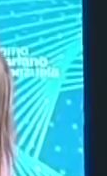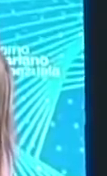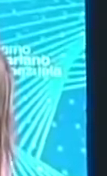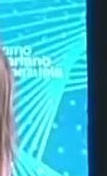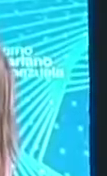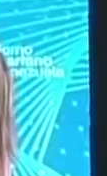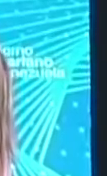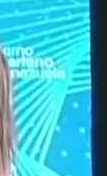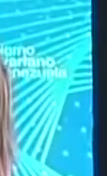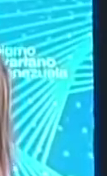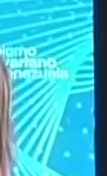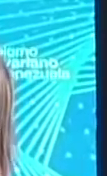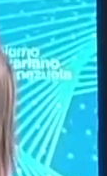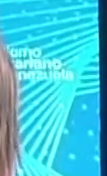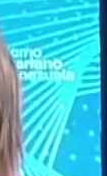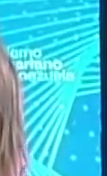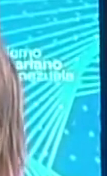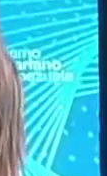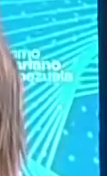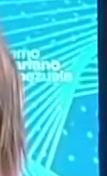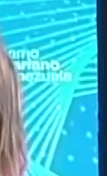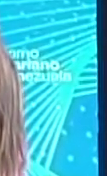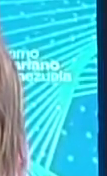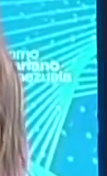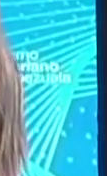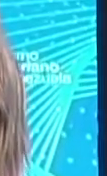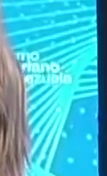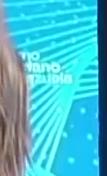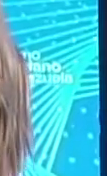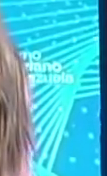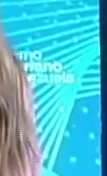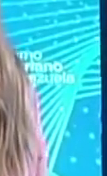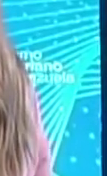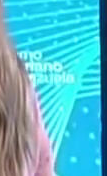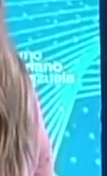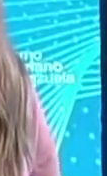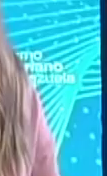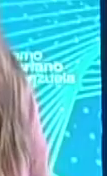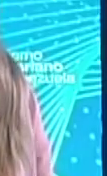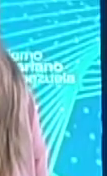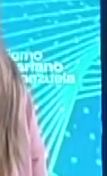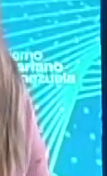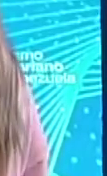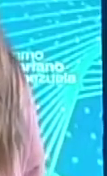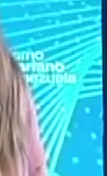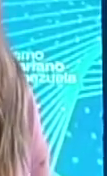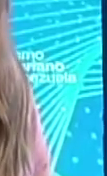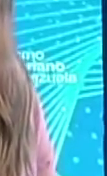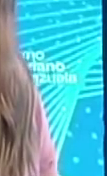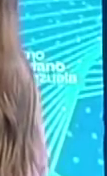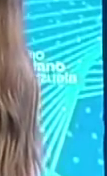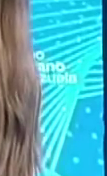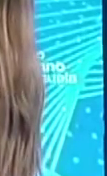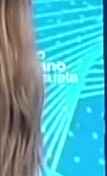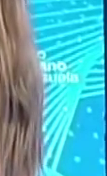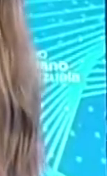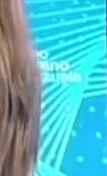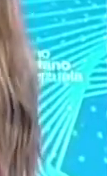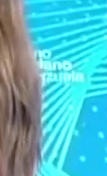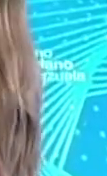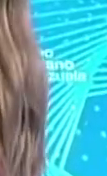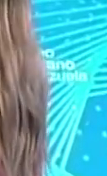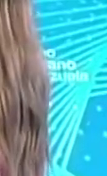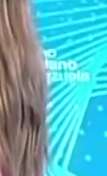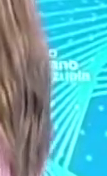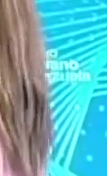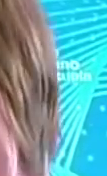Unidos, aseguran que esta nueva generación de jóvenes demócratas está consciente de los problemas que están surgiendo en el mundo producto